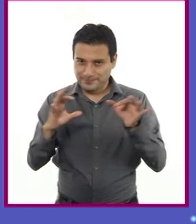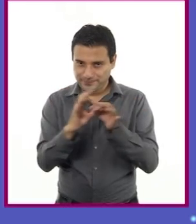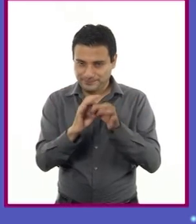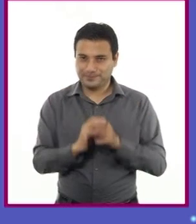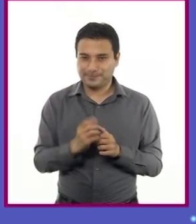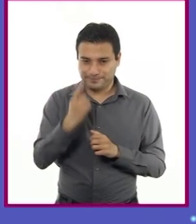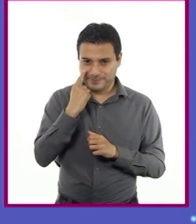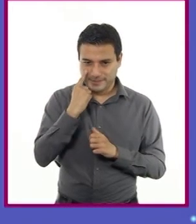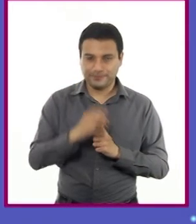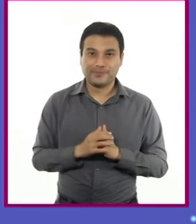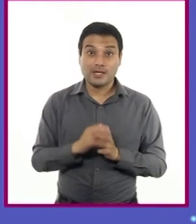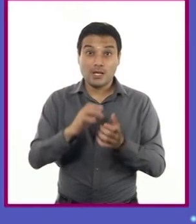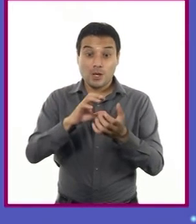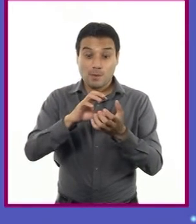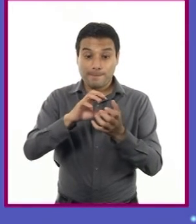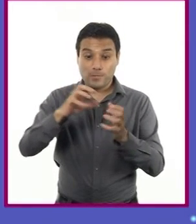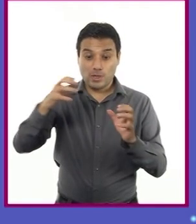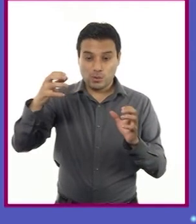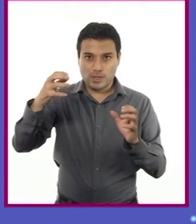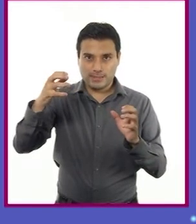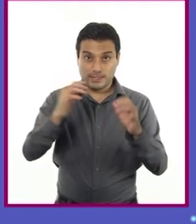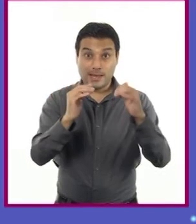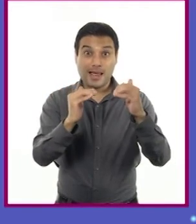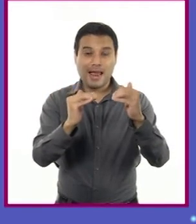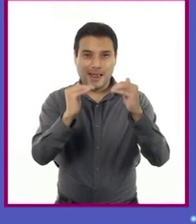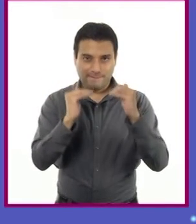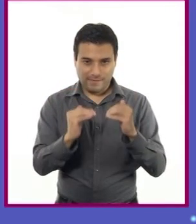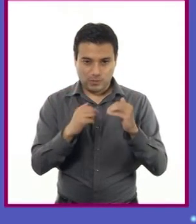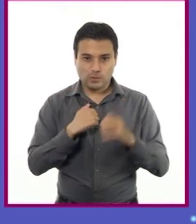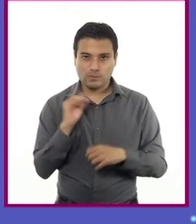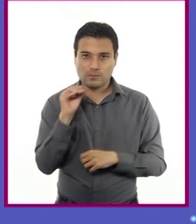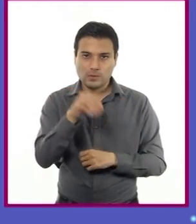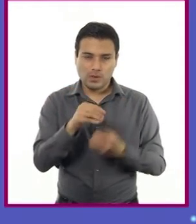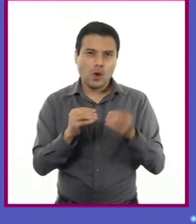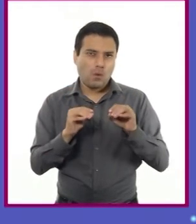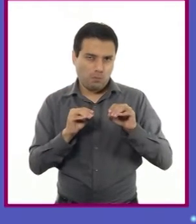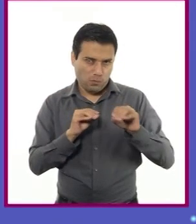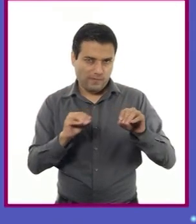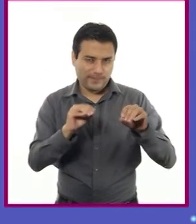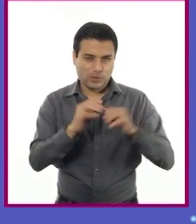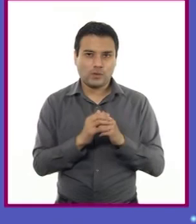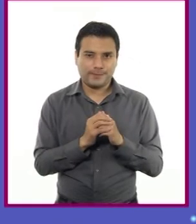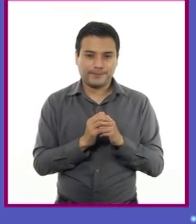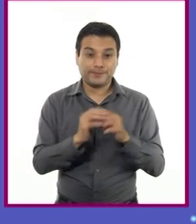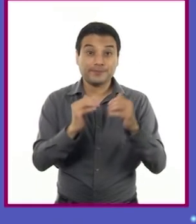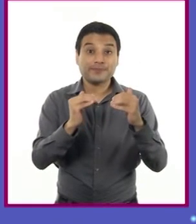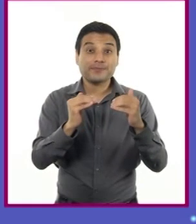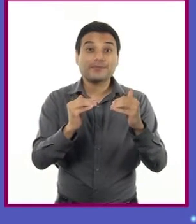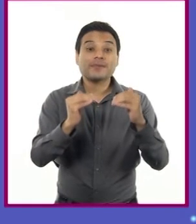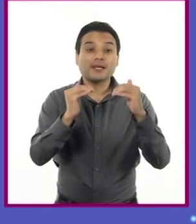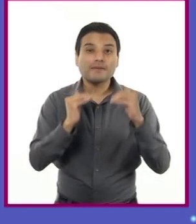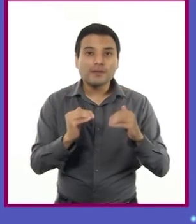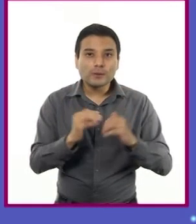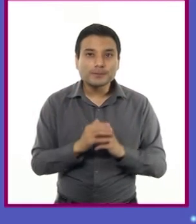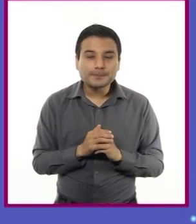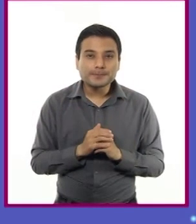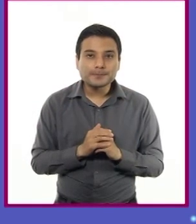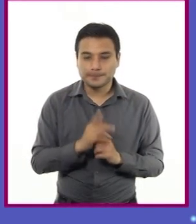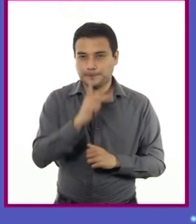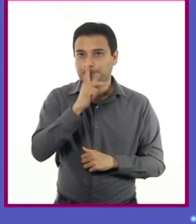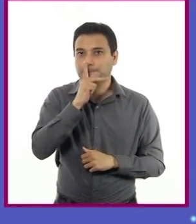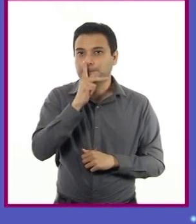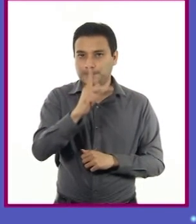siguiente nivel de moléculas podemos colocar movimiento y de ahí derivar el otro